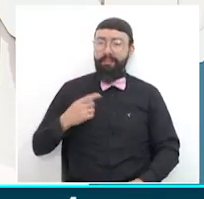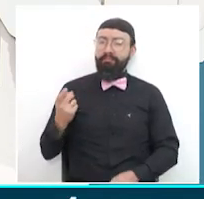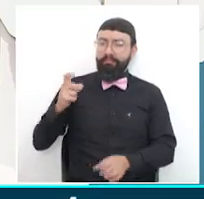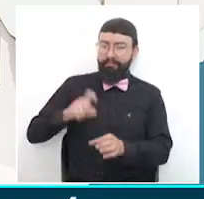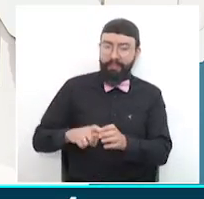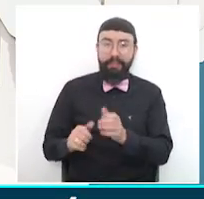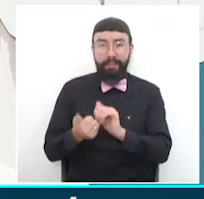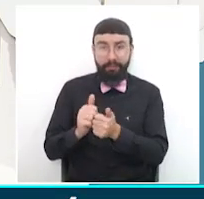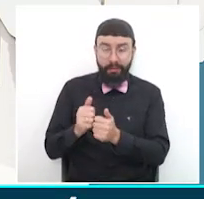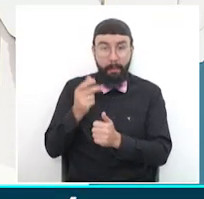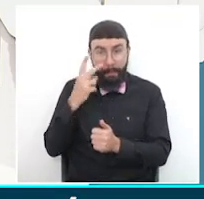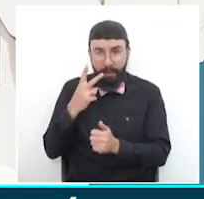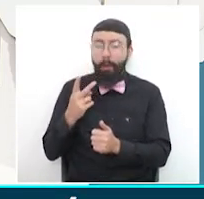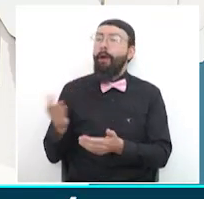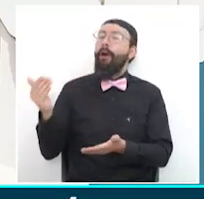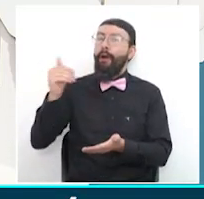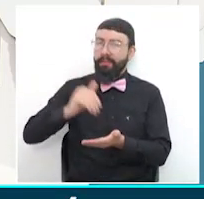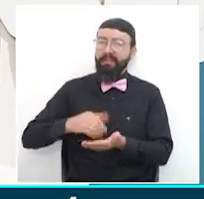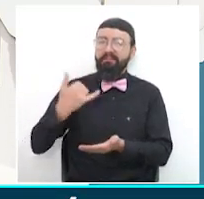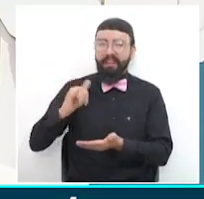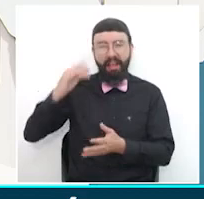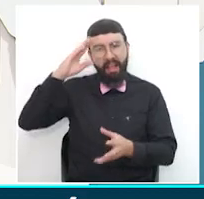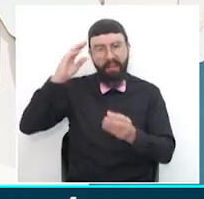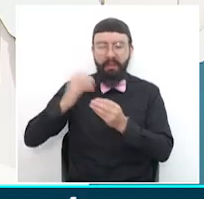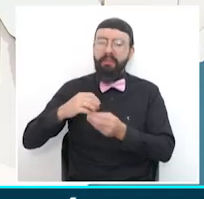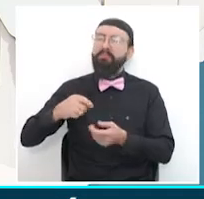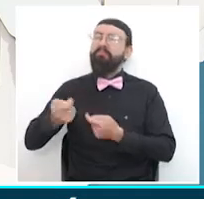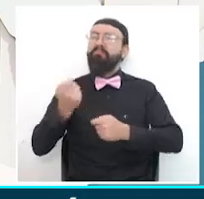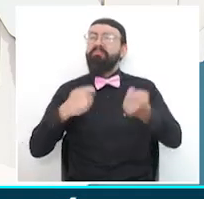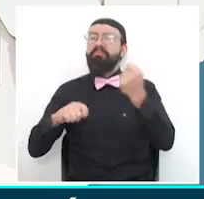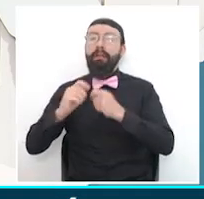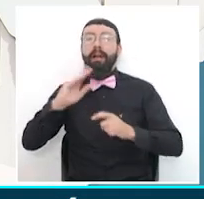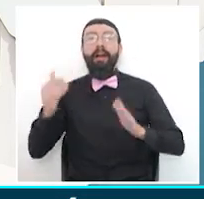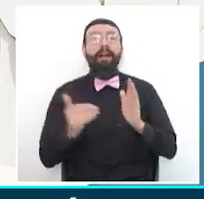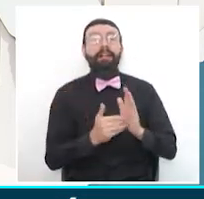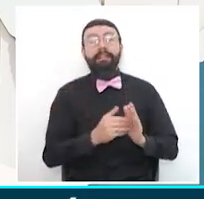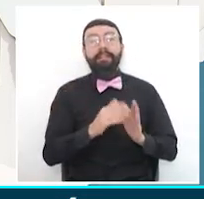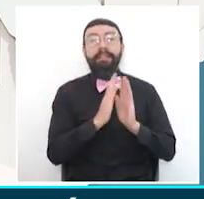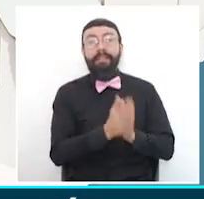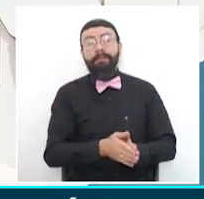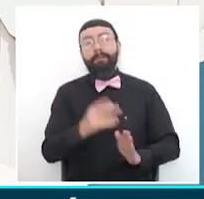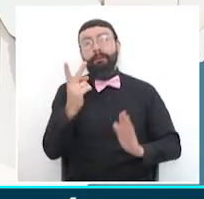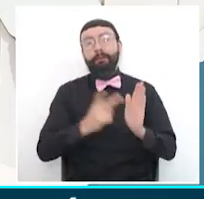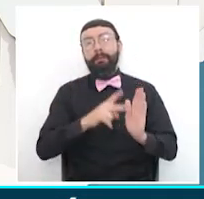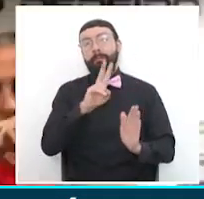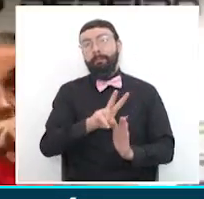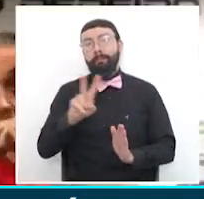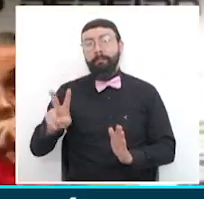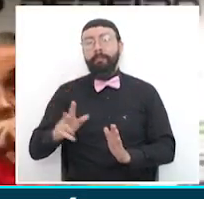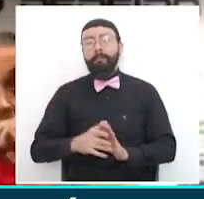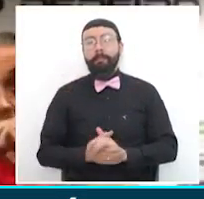institución, ha renovado los enlaces comerciales hasta diciembre de 2022.